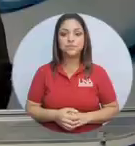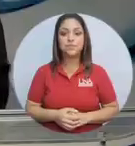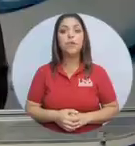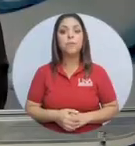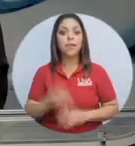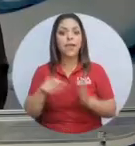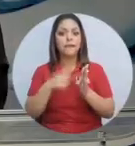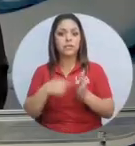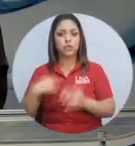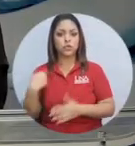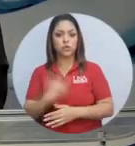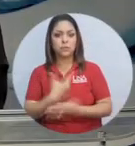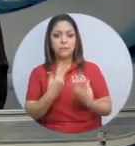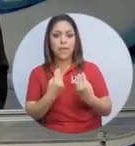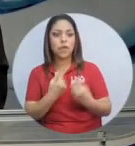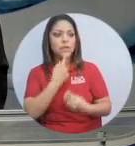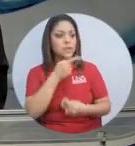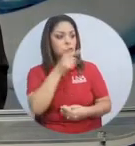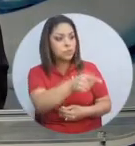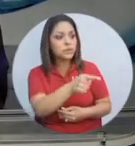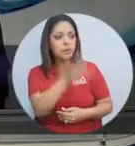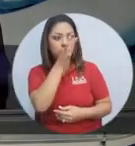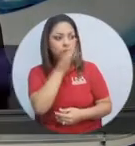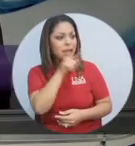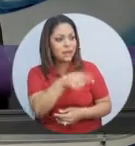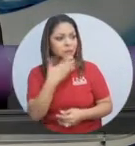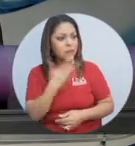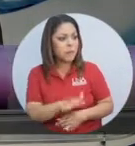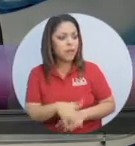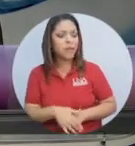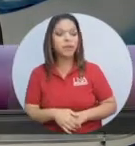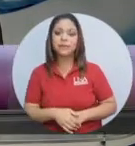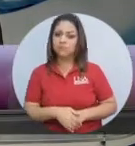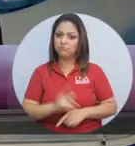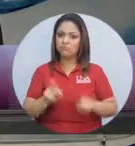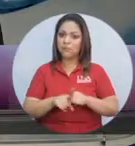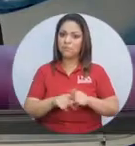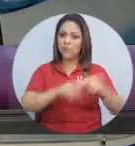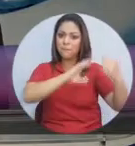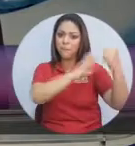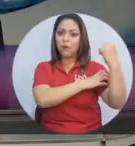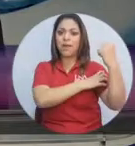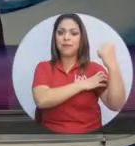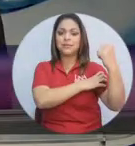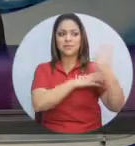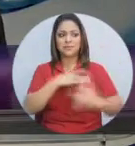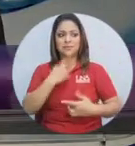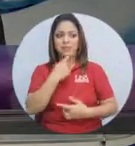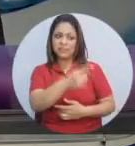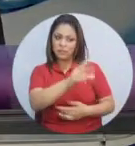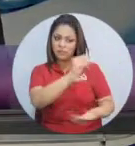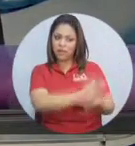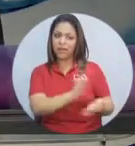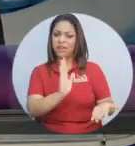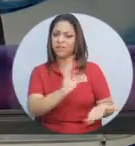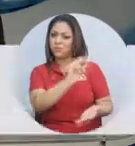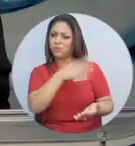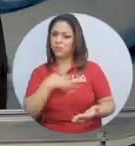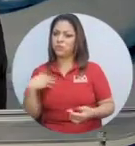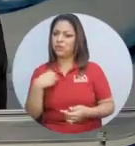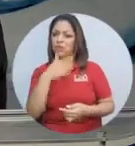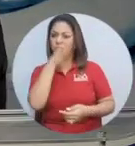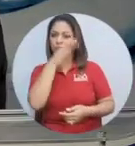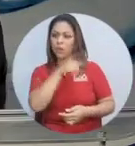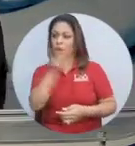persona, lo que estás haciendo está mal, es una forma de violencia. Hay que empoderarse también para poder parar y yo no participo de